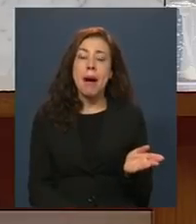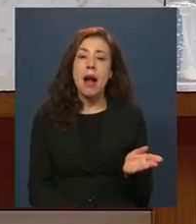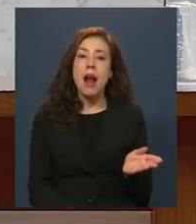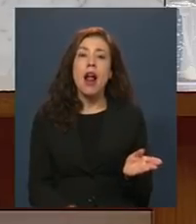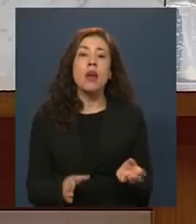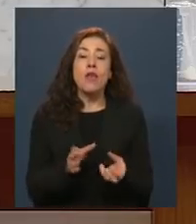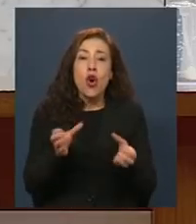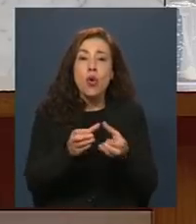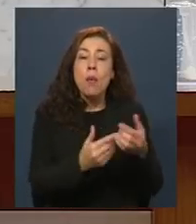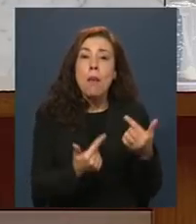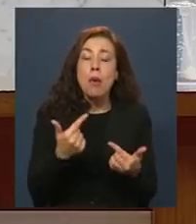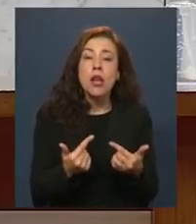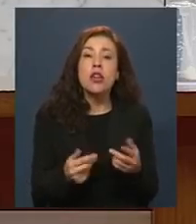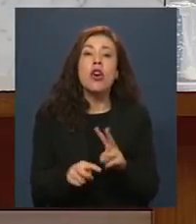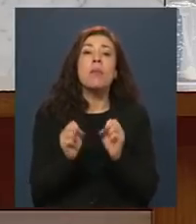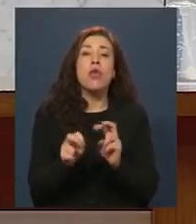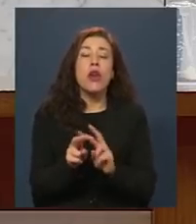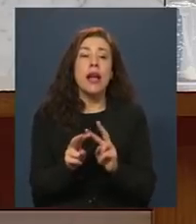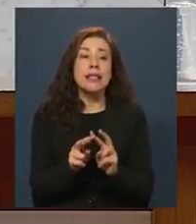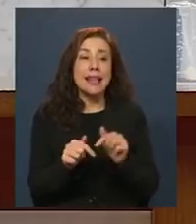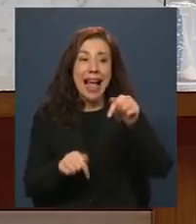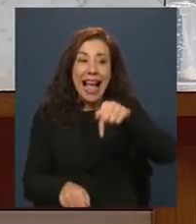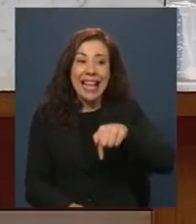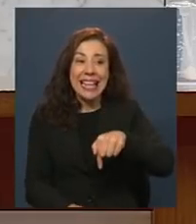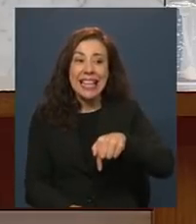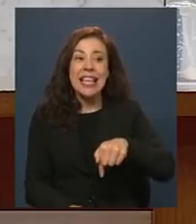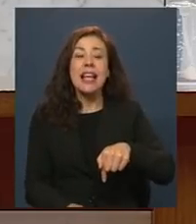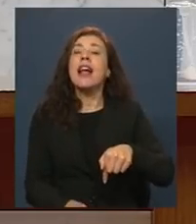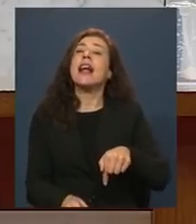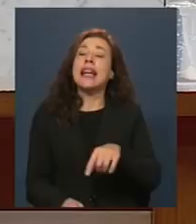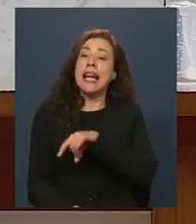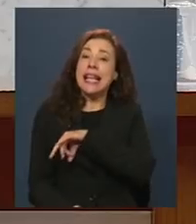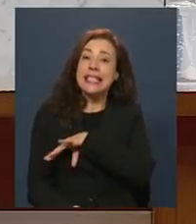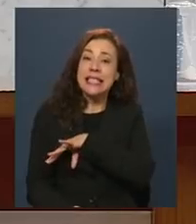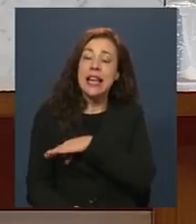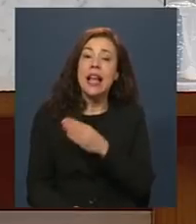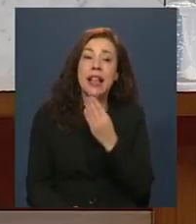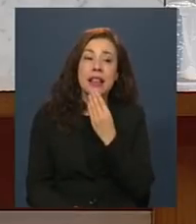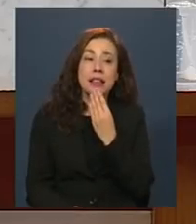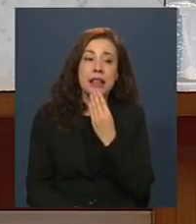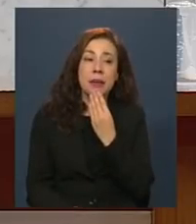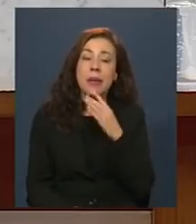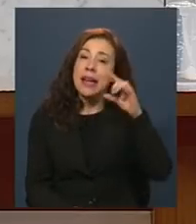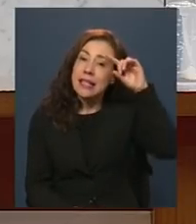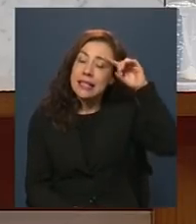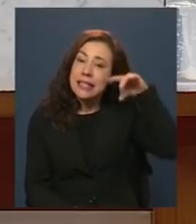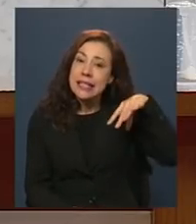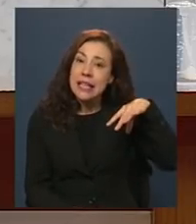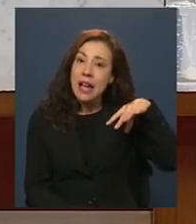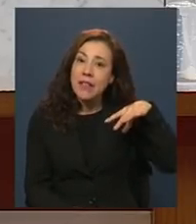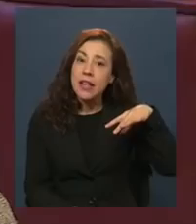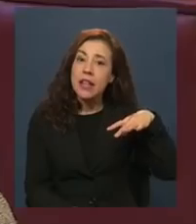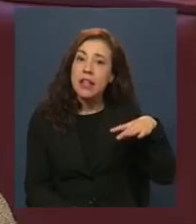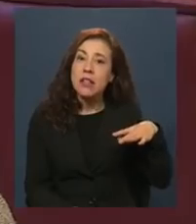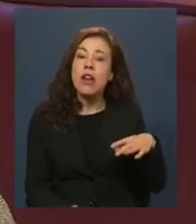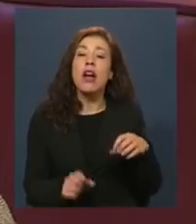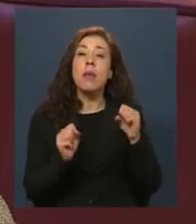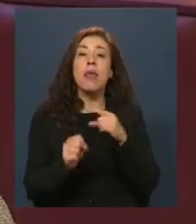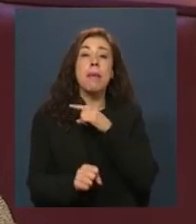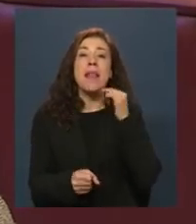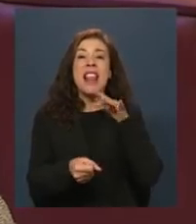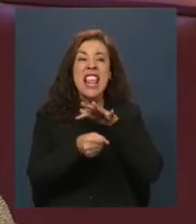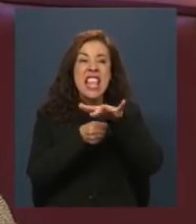políticas que le dieron viabilidad a esta vía chilena, inclusive sabiendo en que se perdía influencia